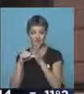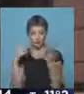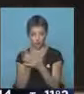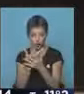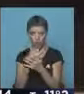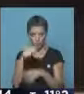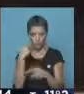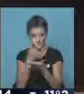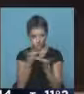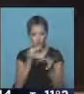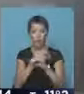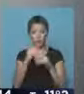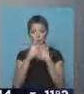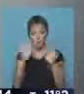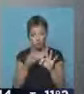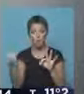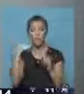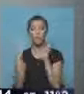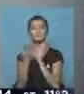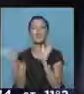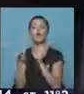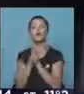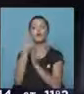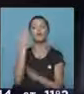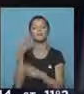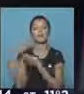y lo analizamos con un invitado especial.